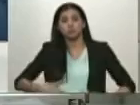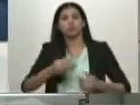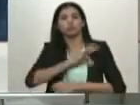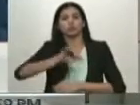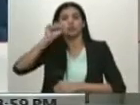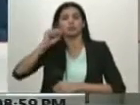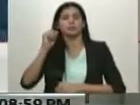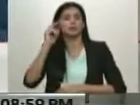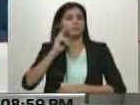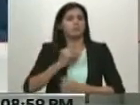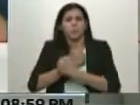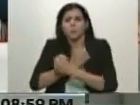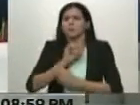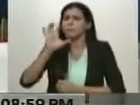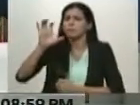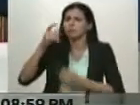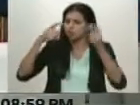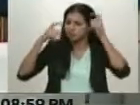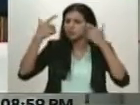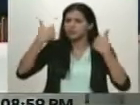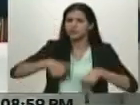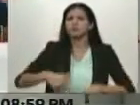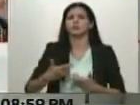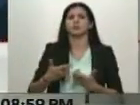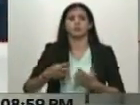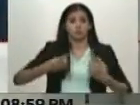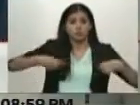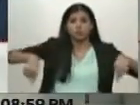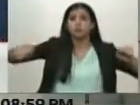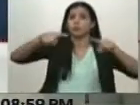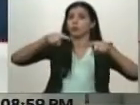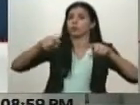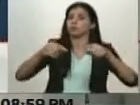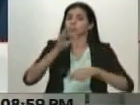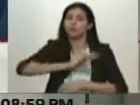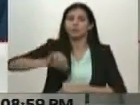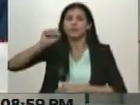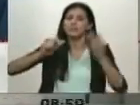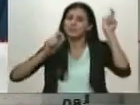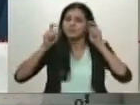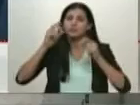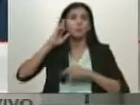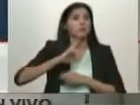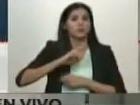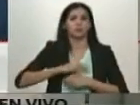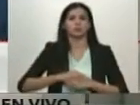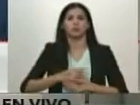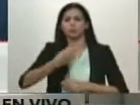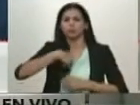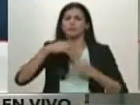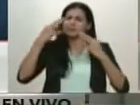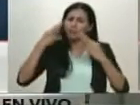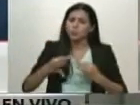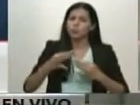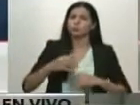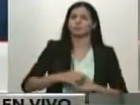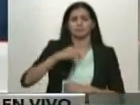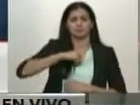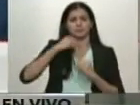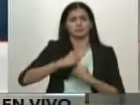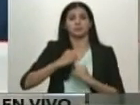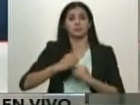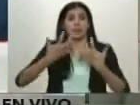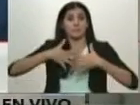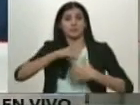un bolivariano, de un chavista, de unos bolivarianos, de unos chavistas, bajo nuestra conducción firme, el